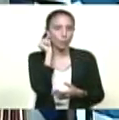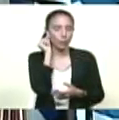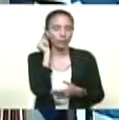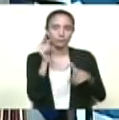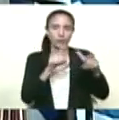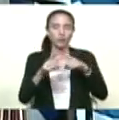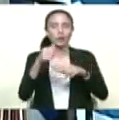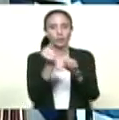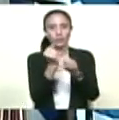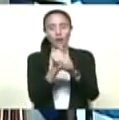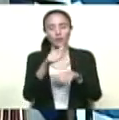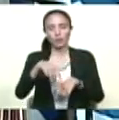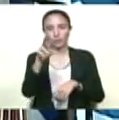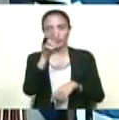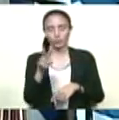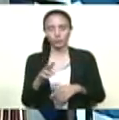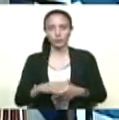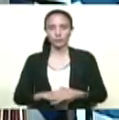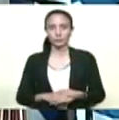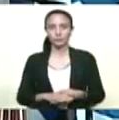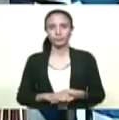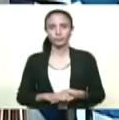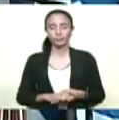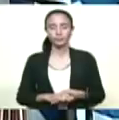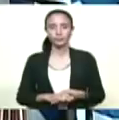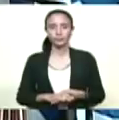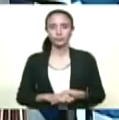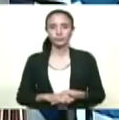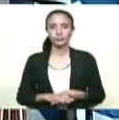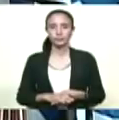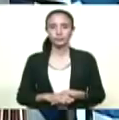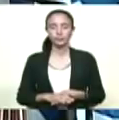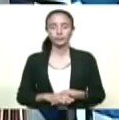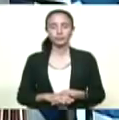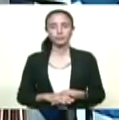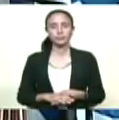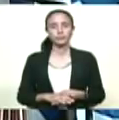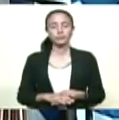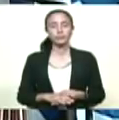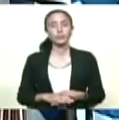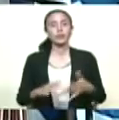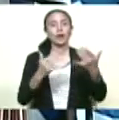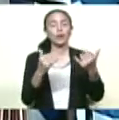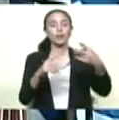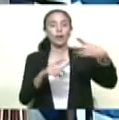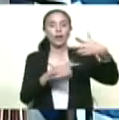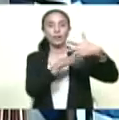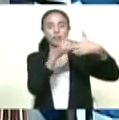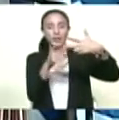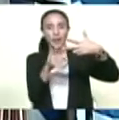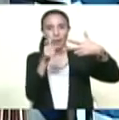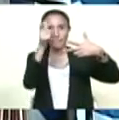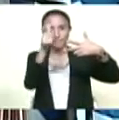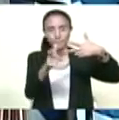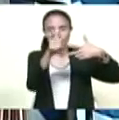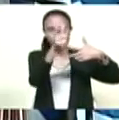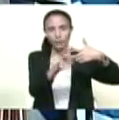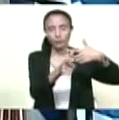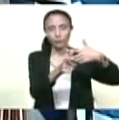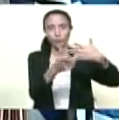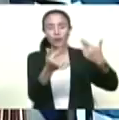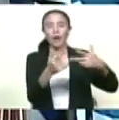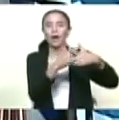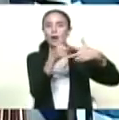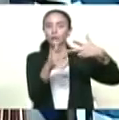grave ira más su lema cross the moment y mariana teresa morley quienes